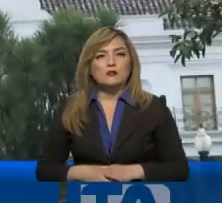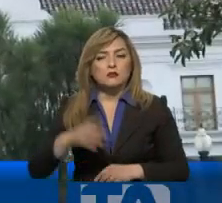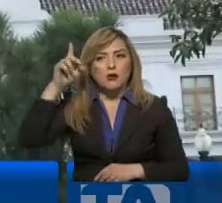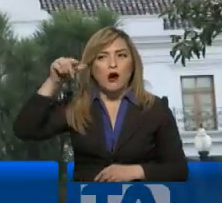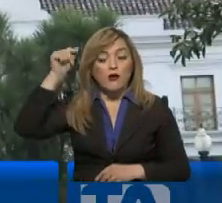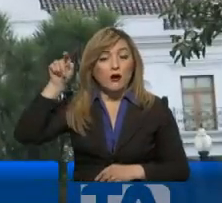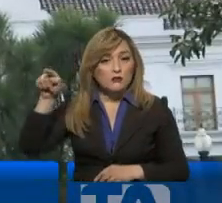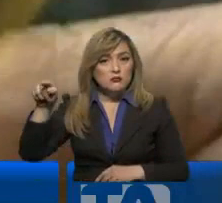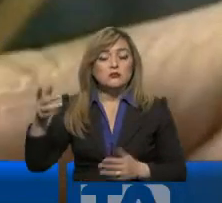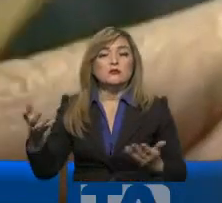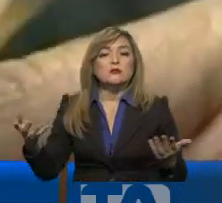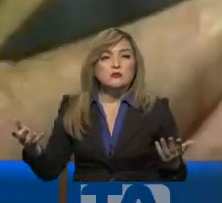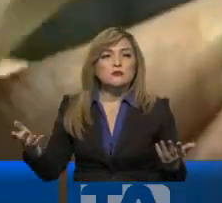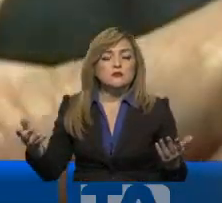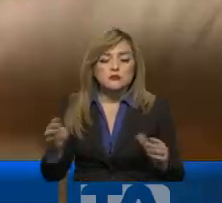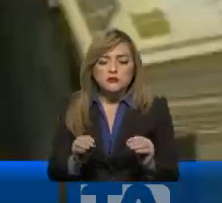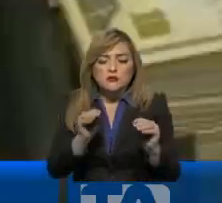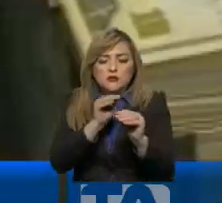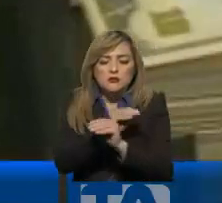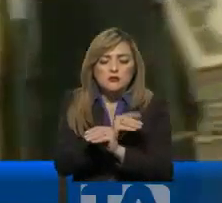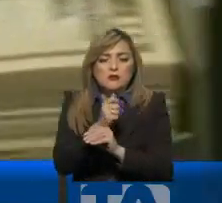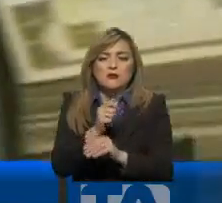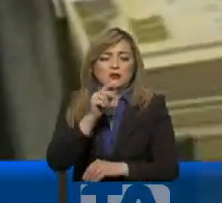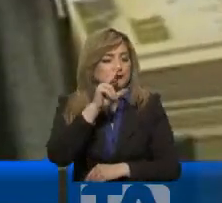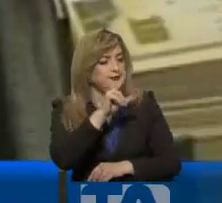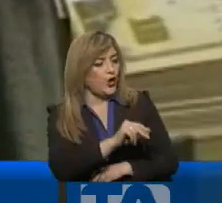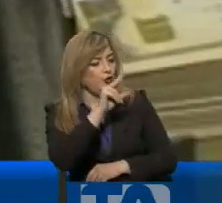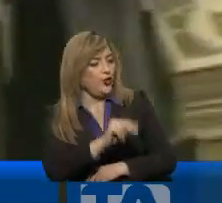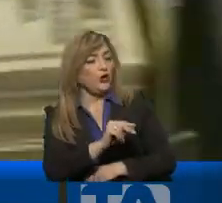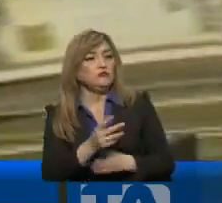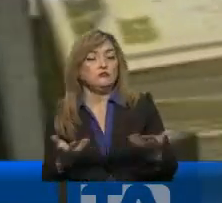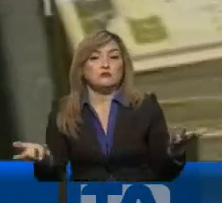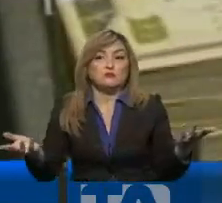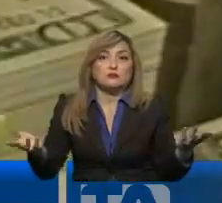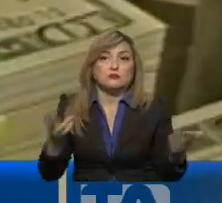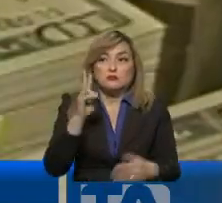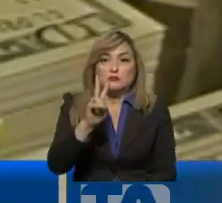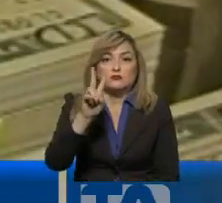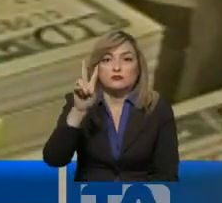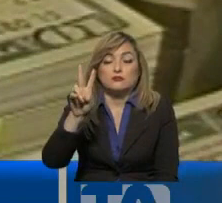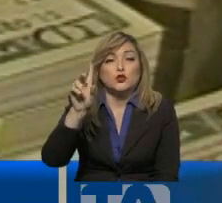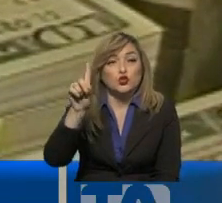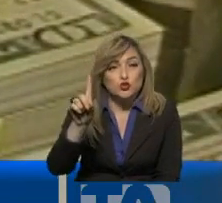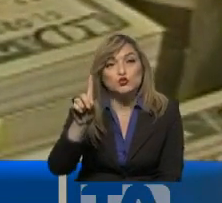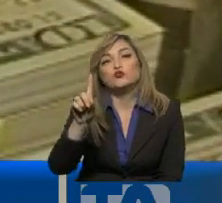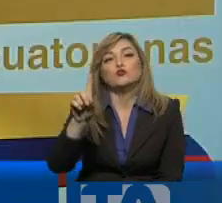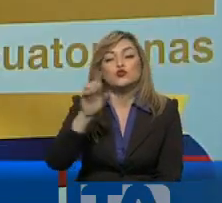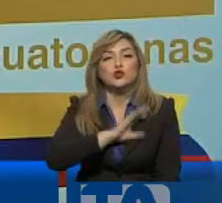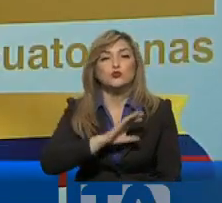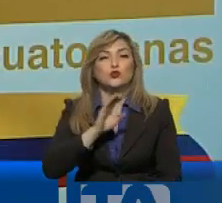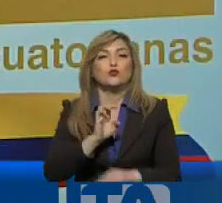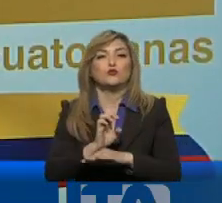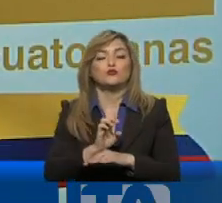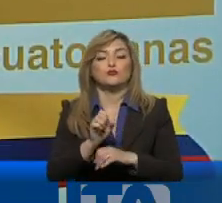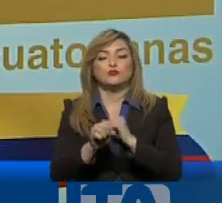del gobierno, dicen, de transferir las asignaciones que les corresponde a los 221 municipios del país